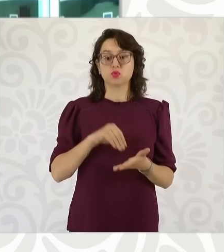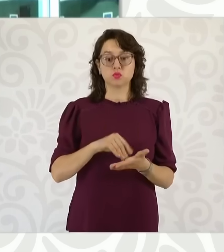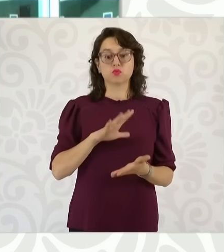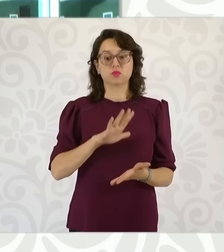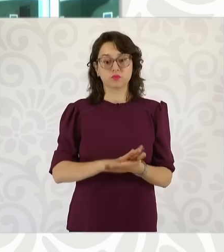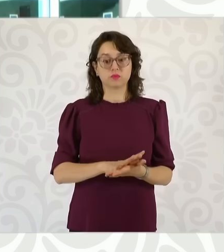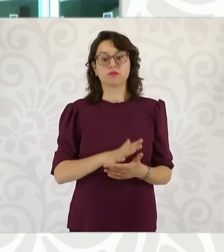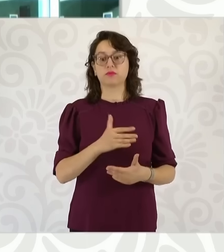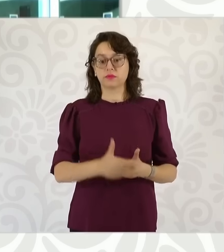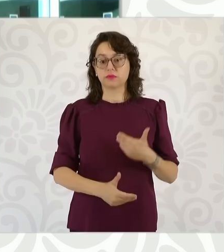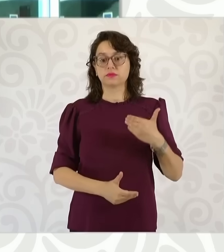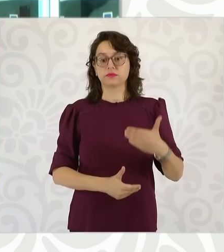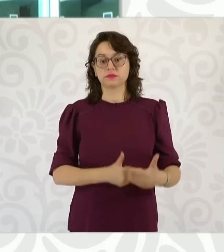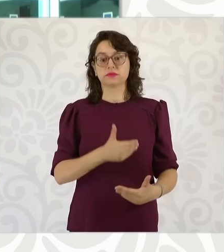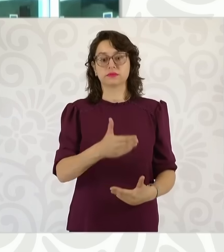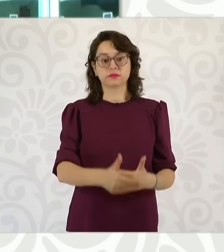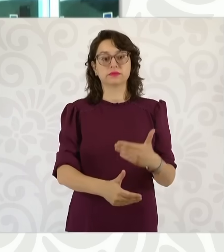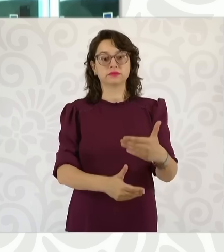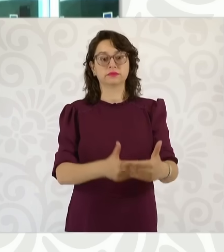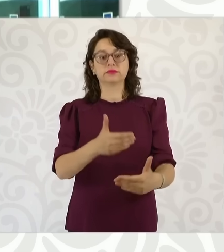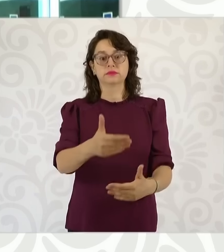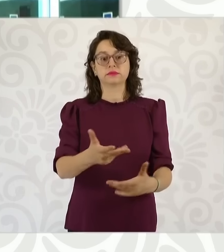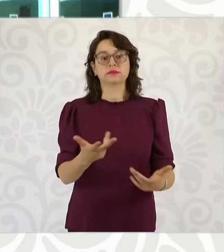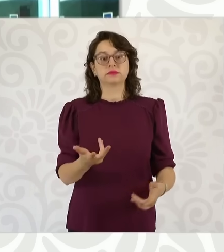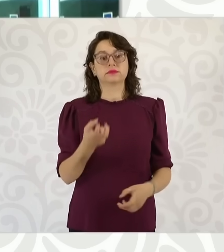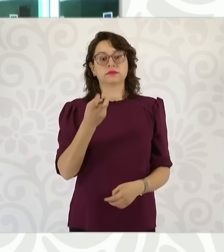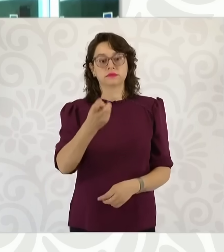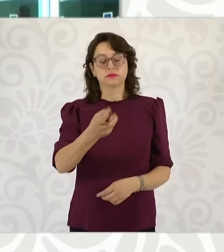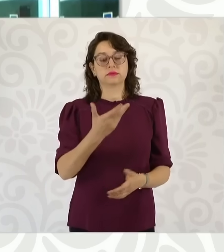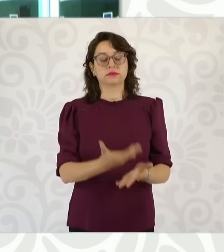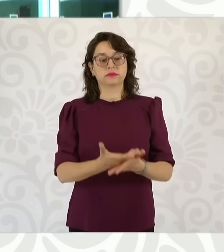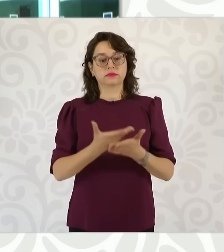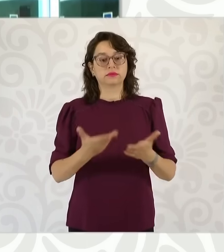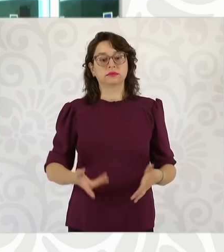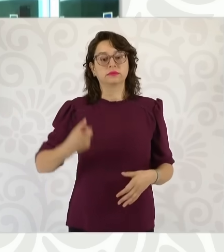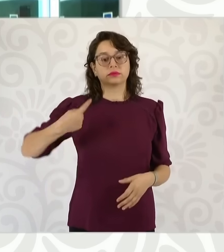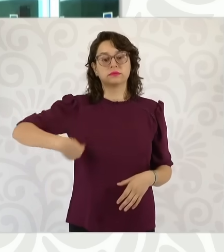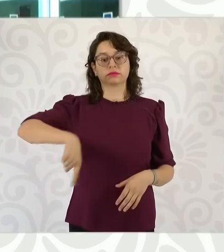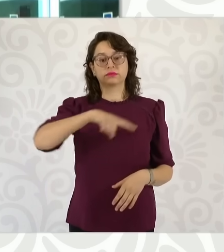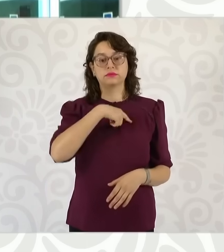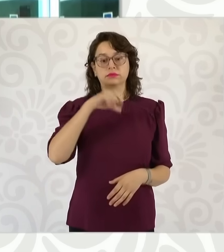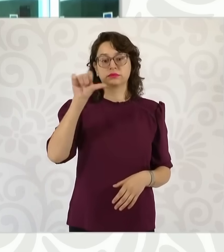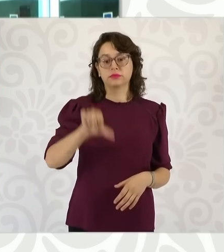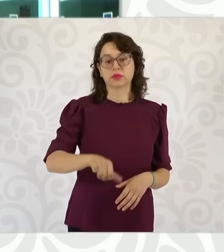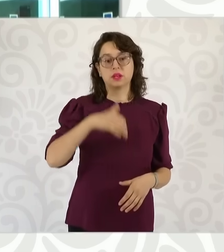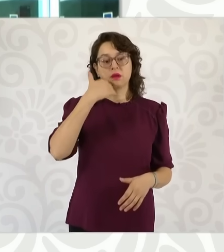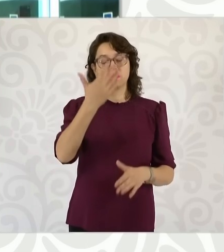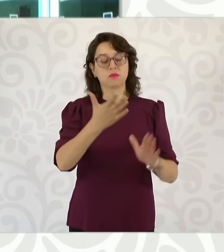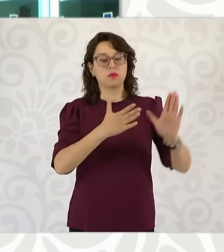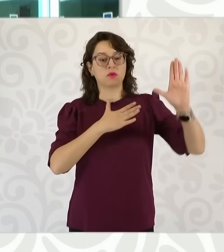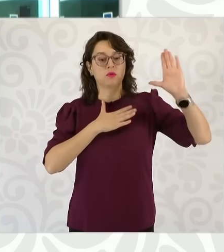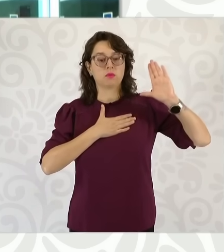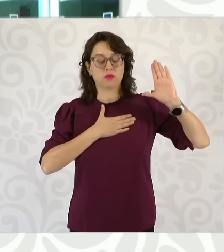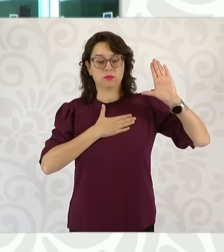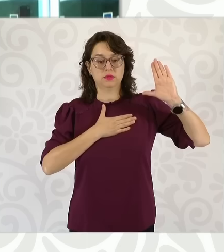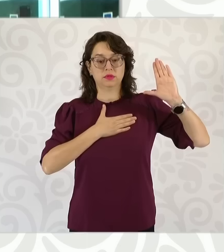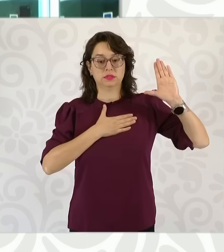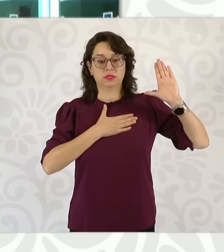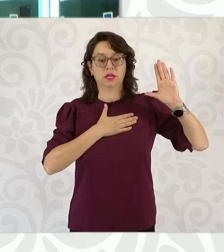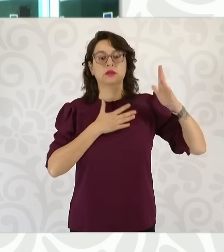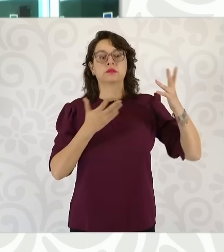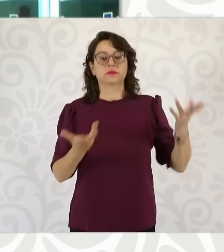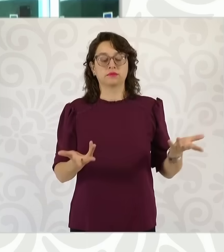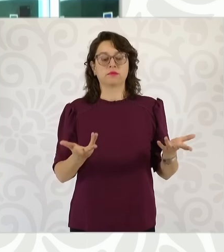el territorio, y el compromiso que queremos hacer el día de hoy para corresponderle es que vamos